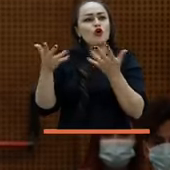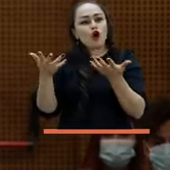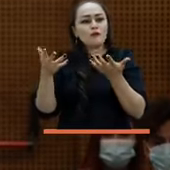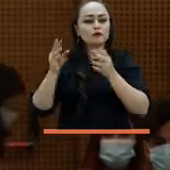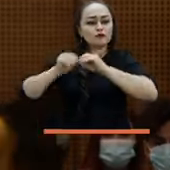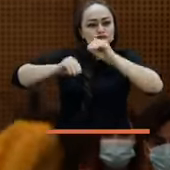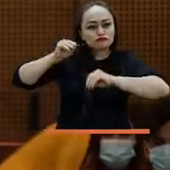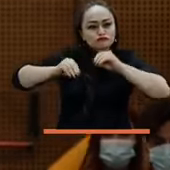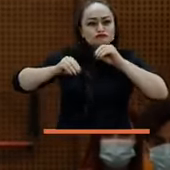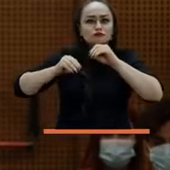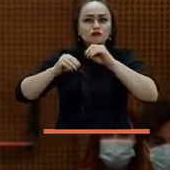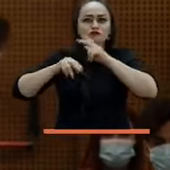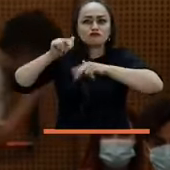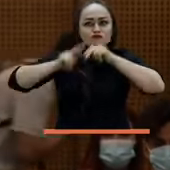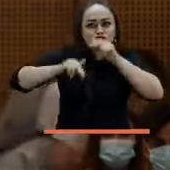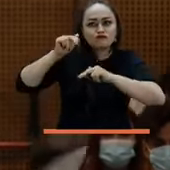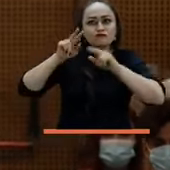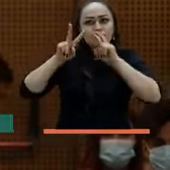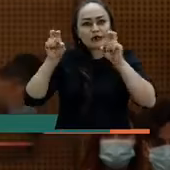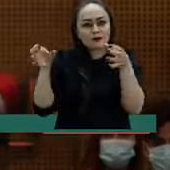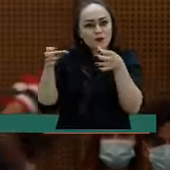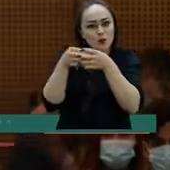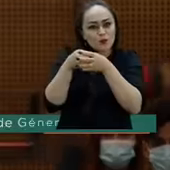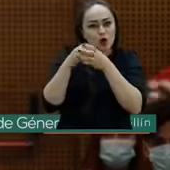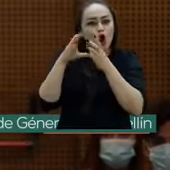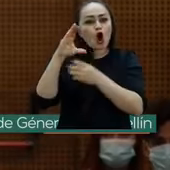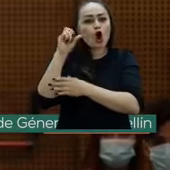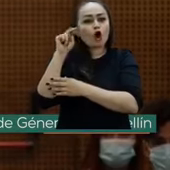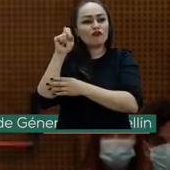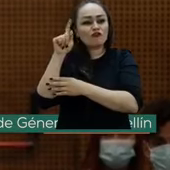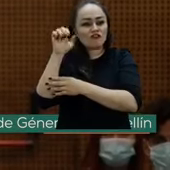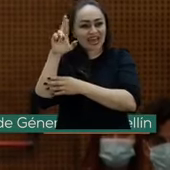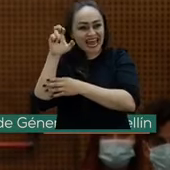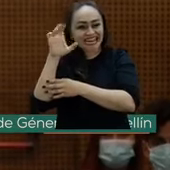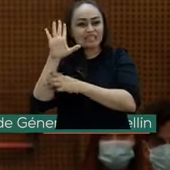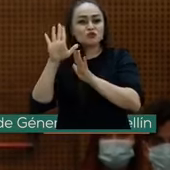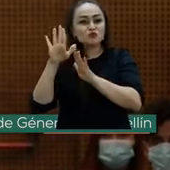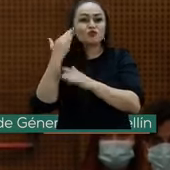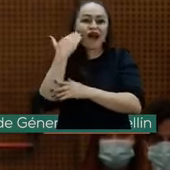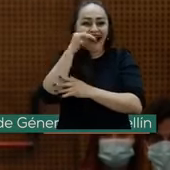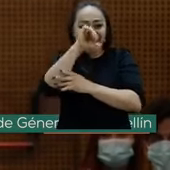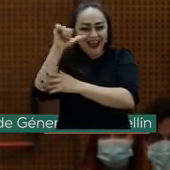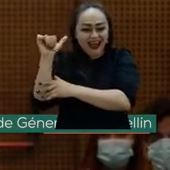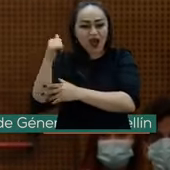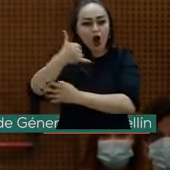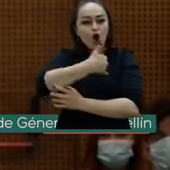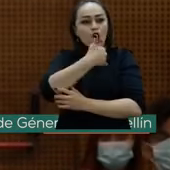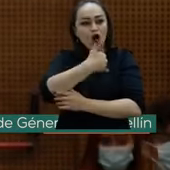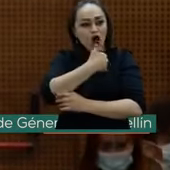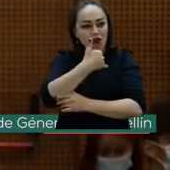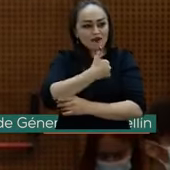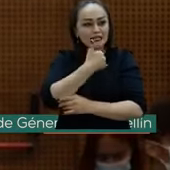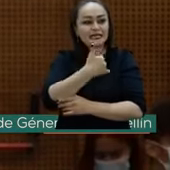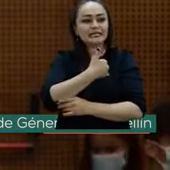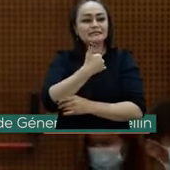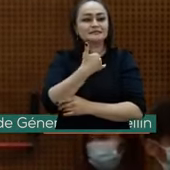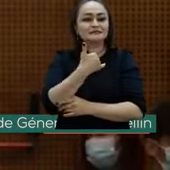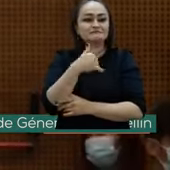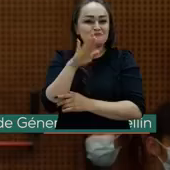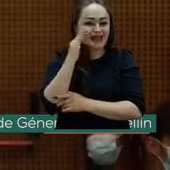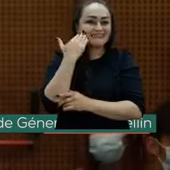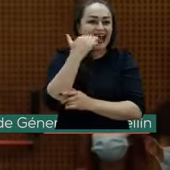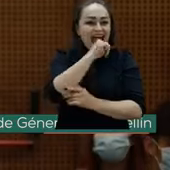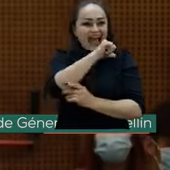desde el escenario de confiar con relación a las chicas jóvenes pero además las mujeres